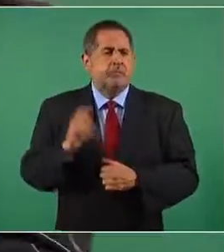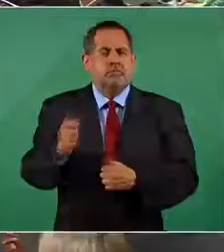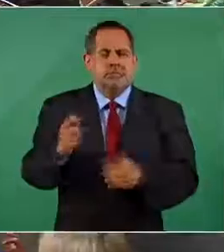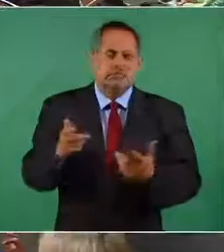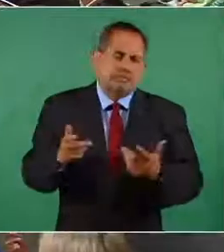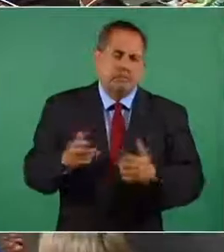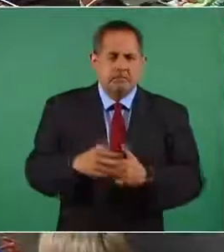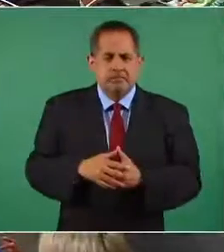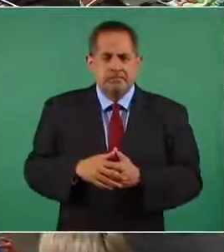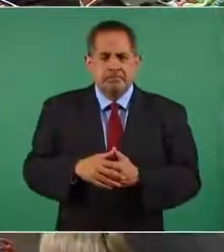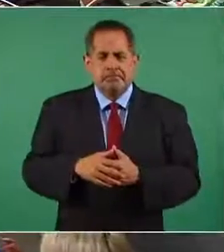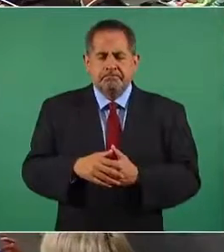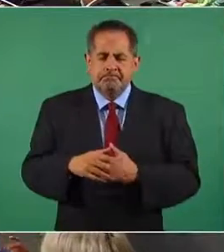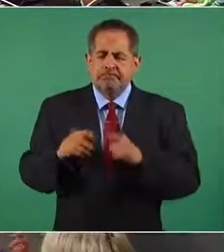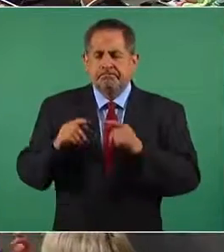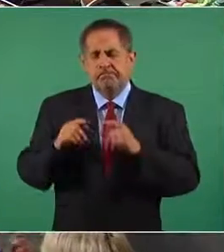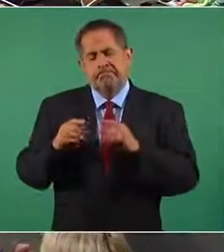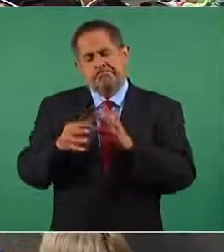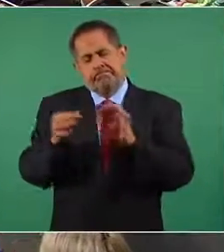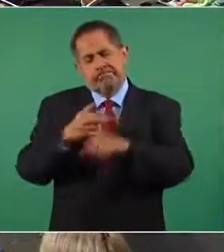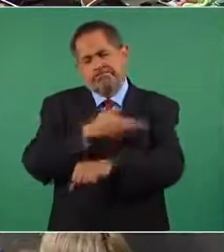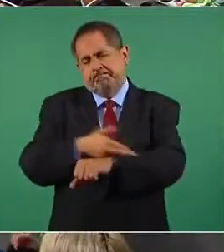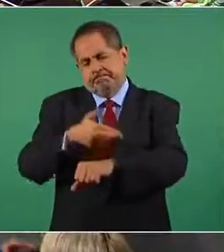cuestiones de forma